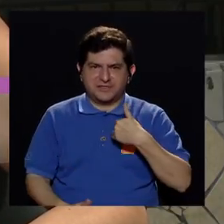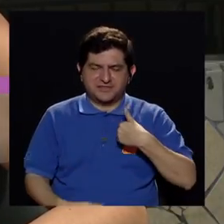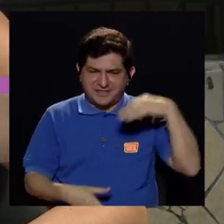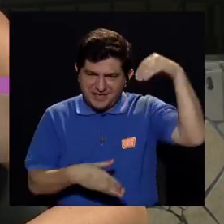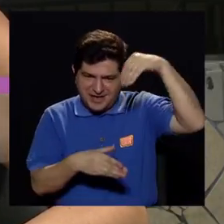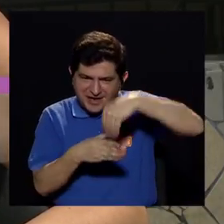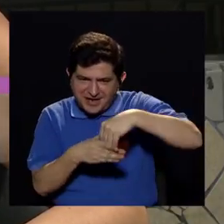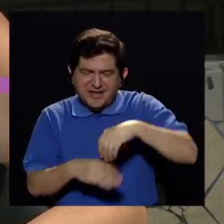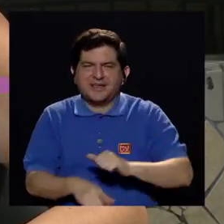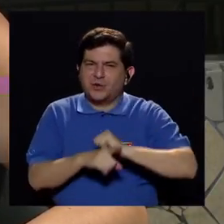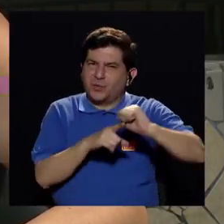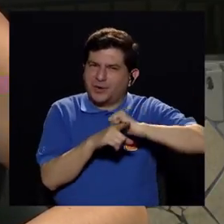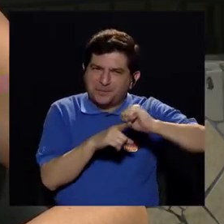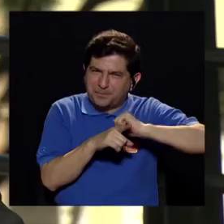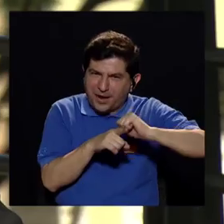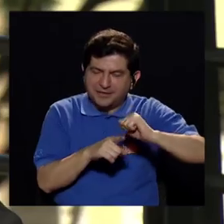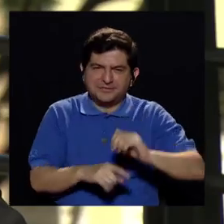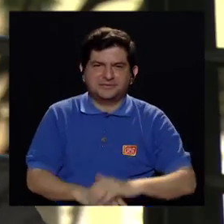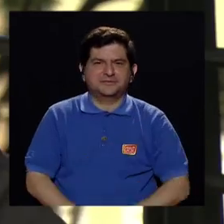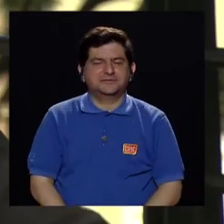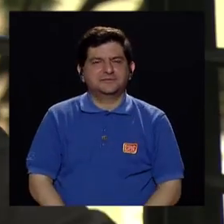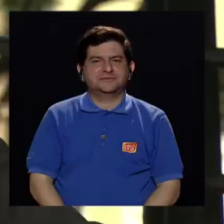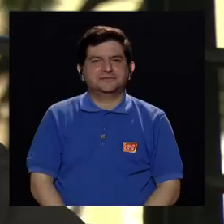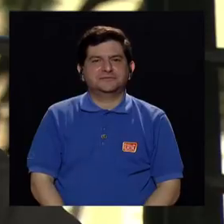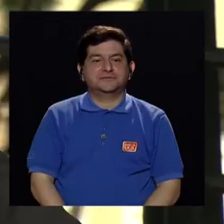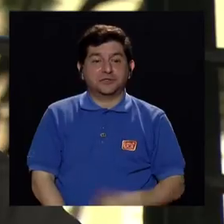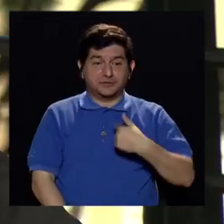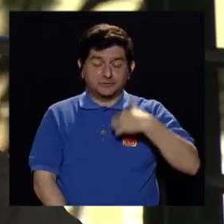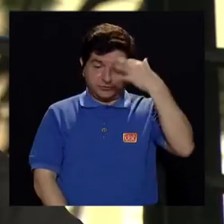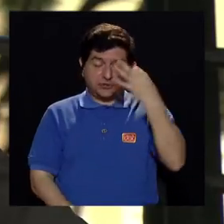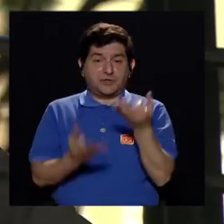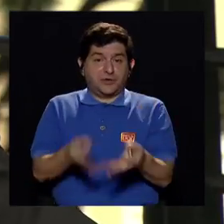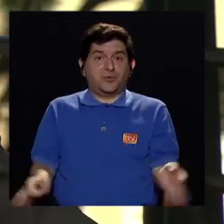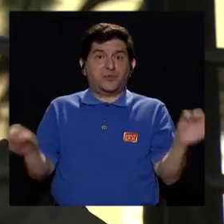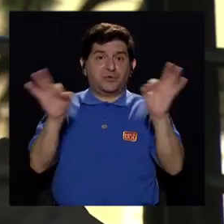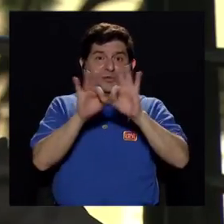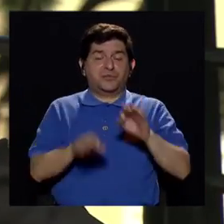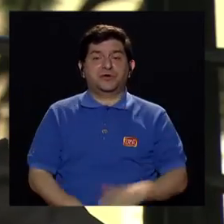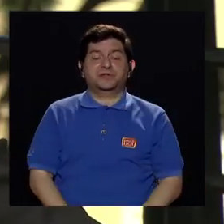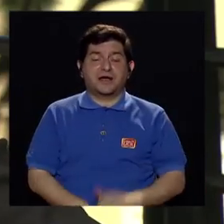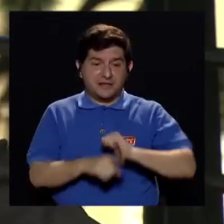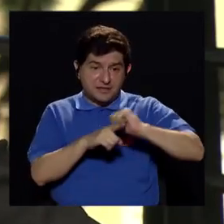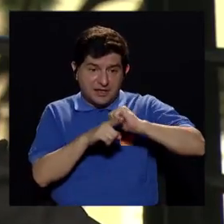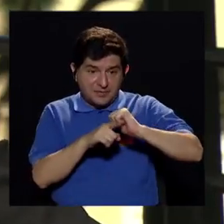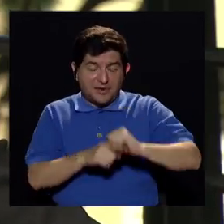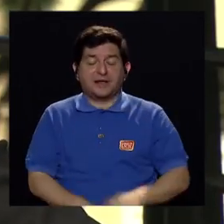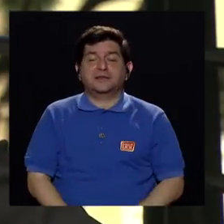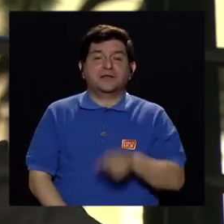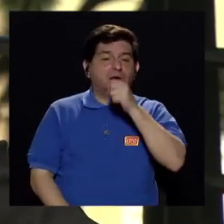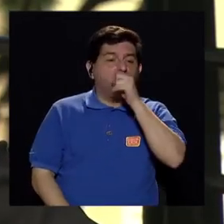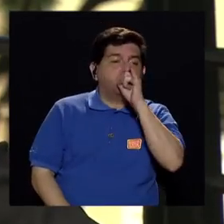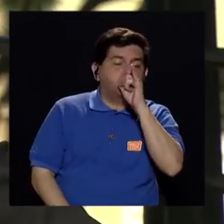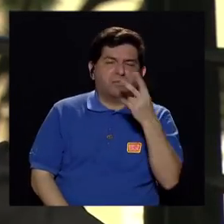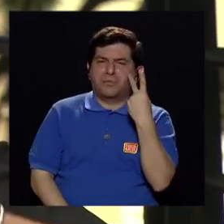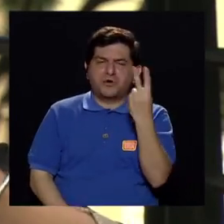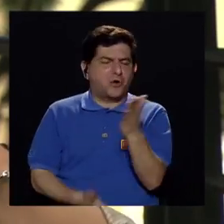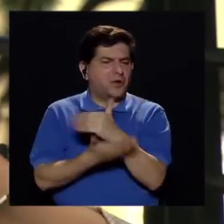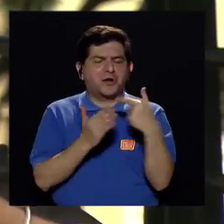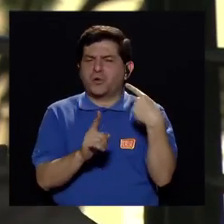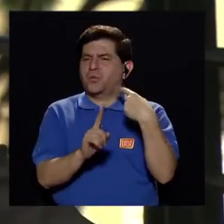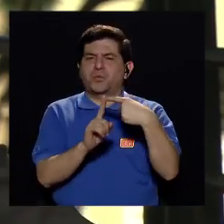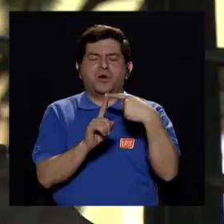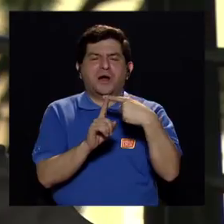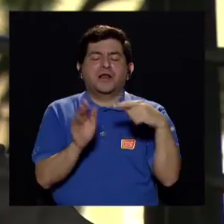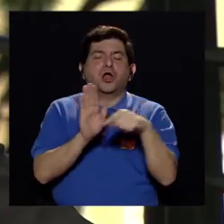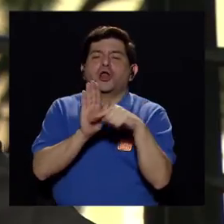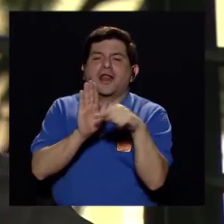en nuestras prácticas? Yo creo que es importante incluir en nuestras prácticas los preservativos, no verlos como algo negativo, no